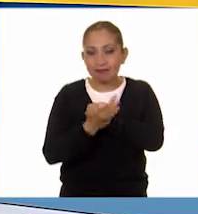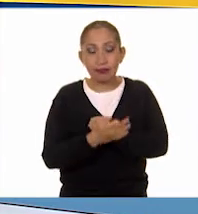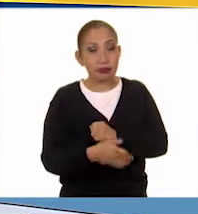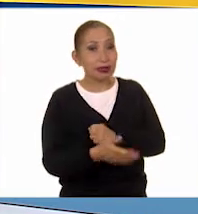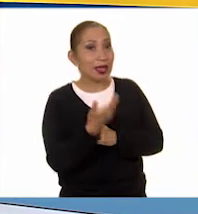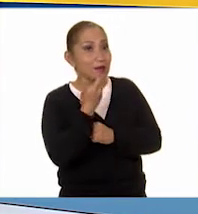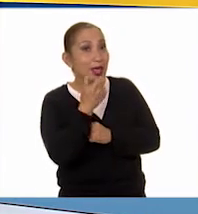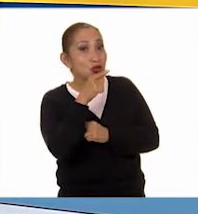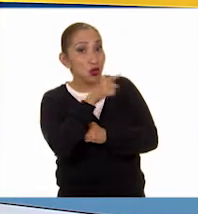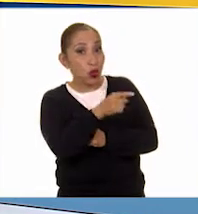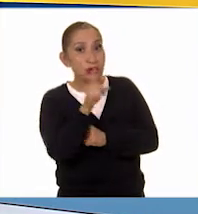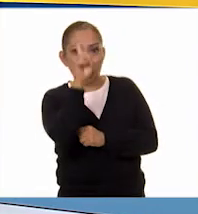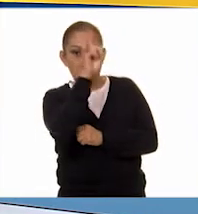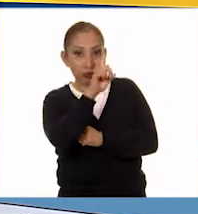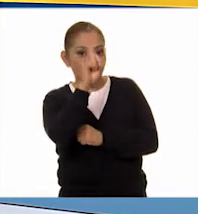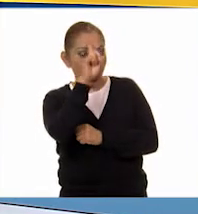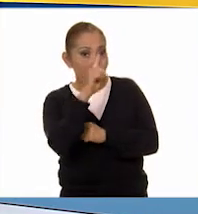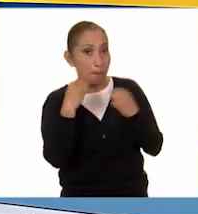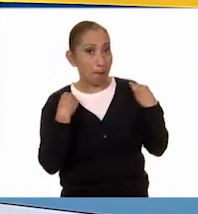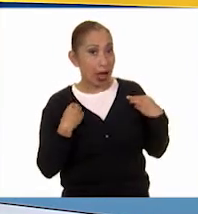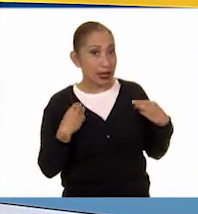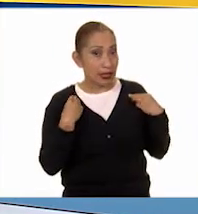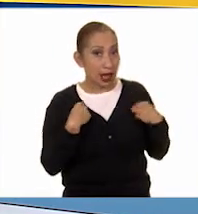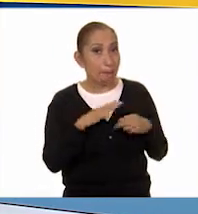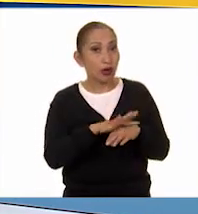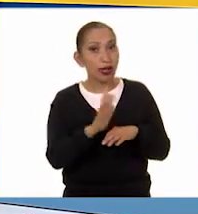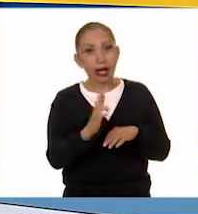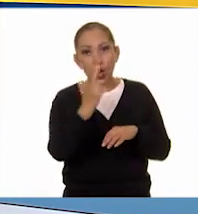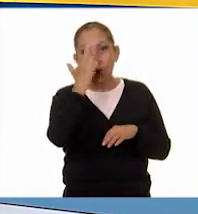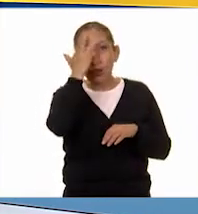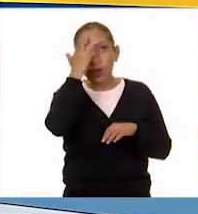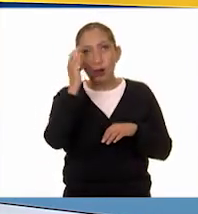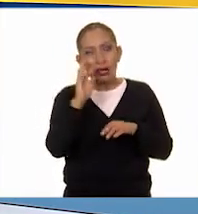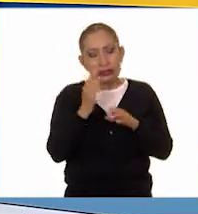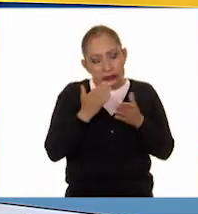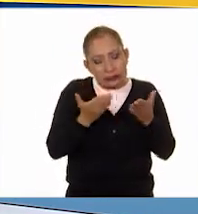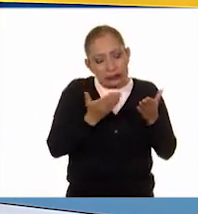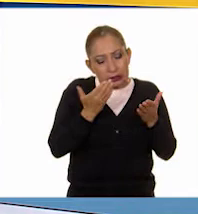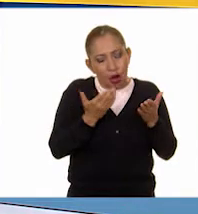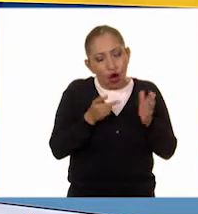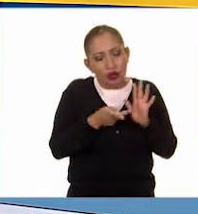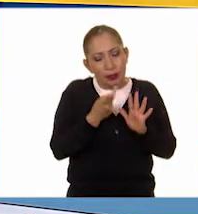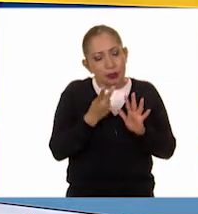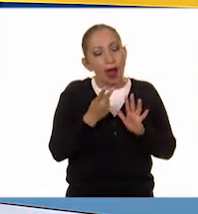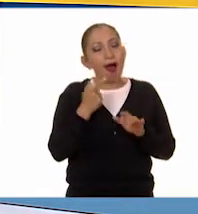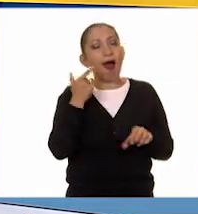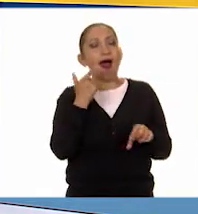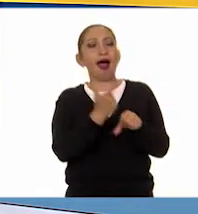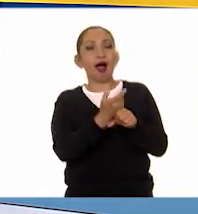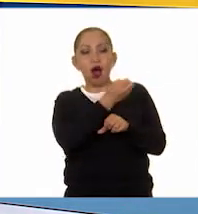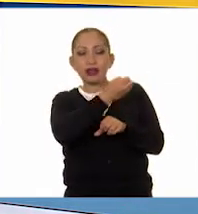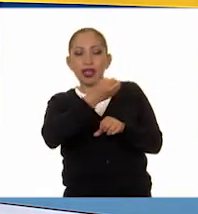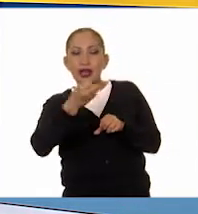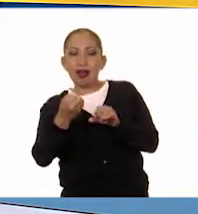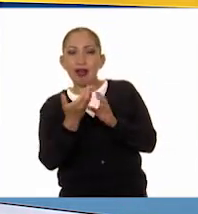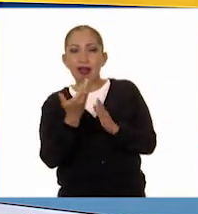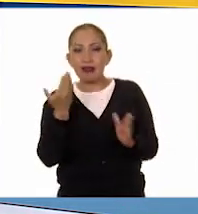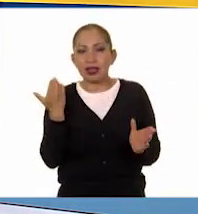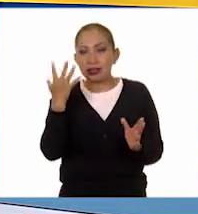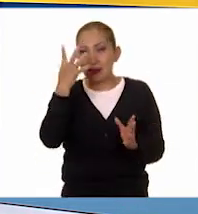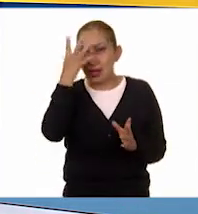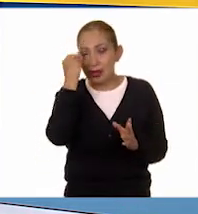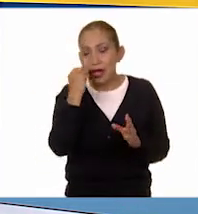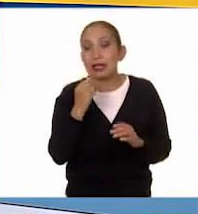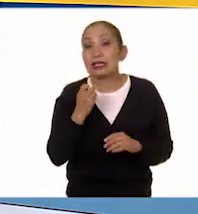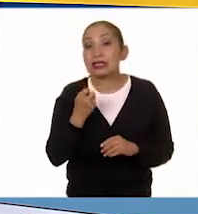bueno que enfatizas esa recomendación, María, pues el repaso nos ayuda, entre otras cosas, a recordar y ordenar lo aprendido.